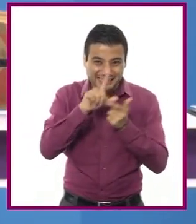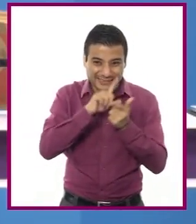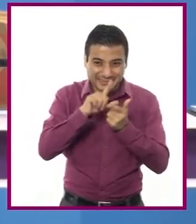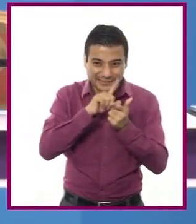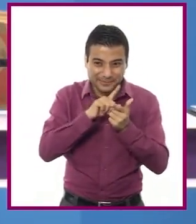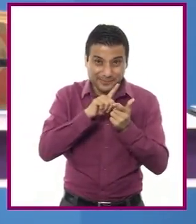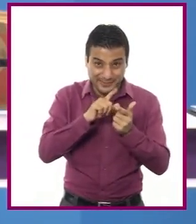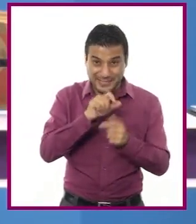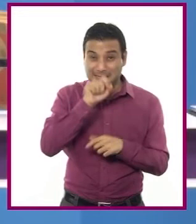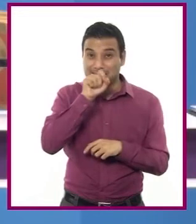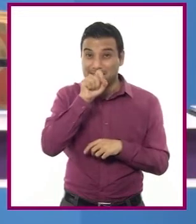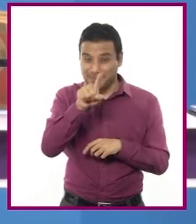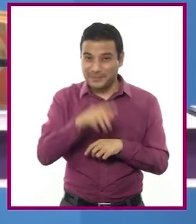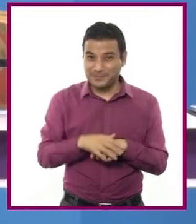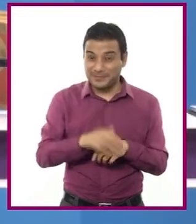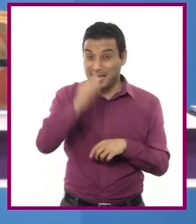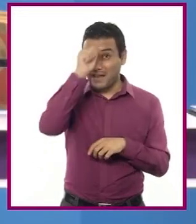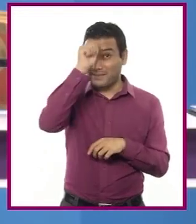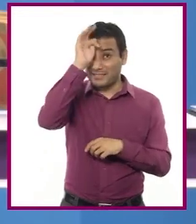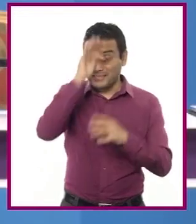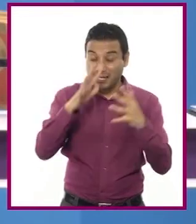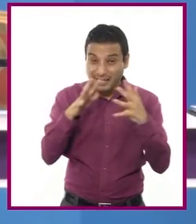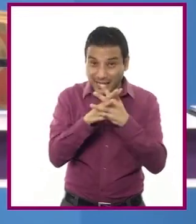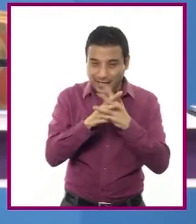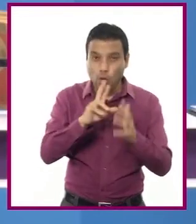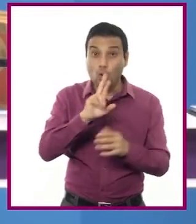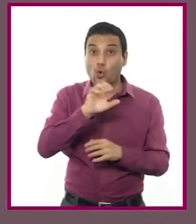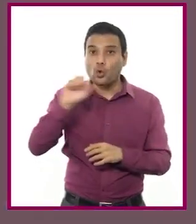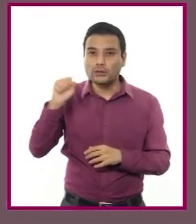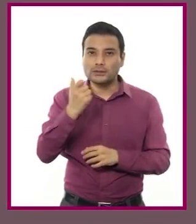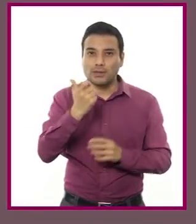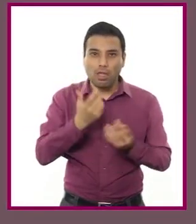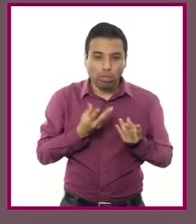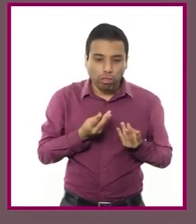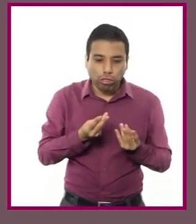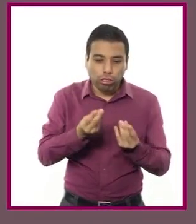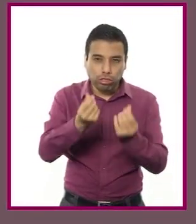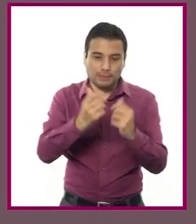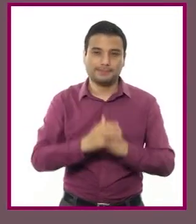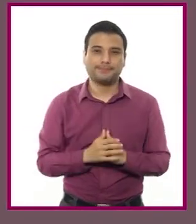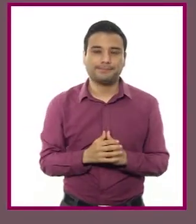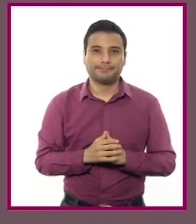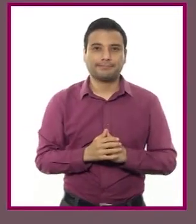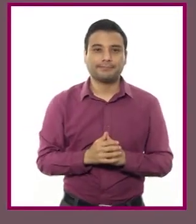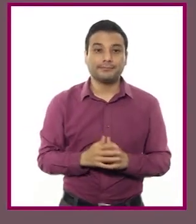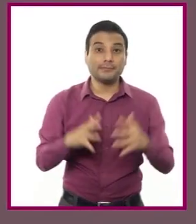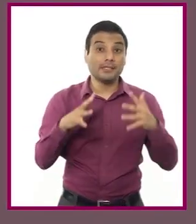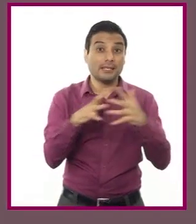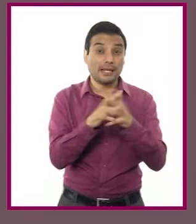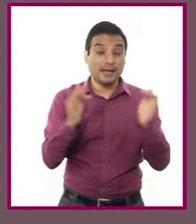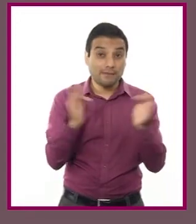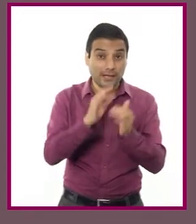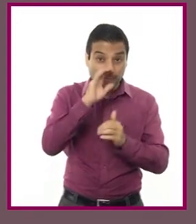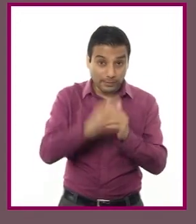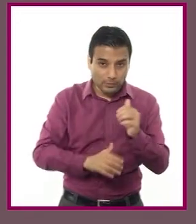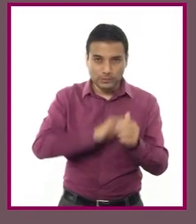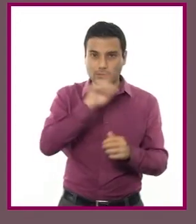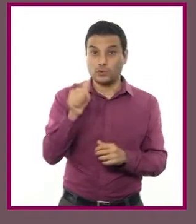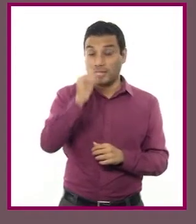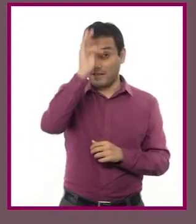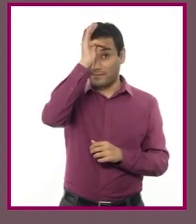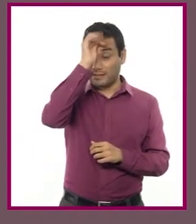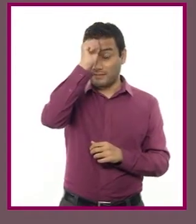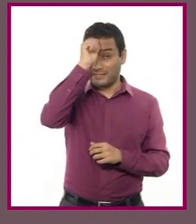de Afganistán, buscaban su desgaste económico. A pesar de que la Guerra Fría terminó, Afganistán se ha